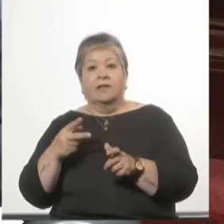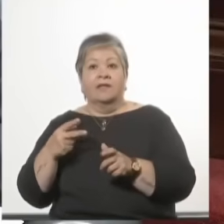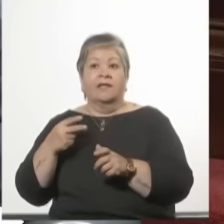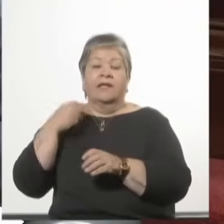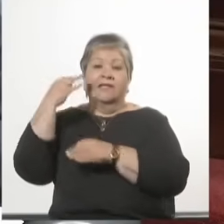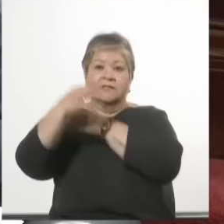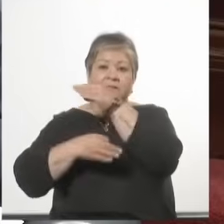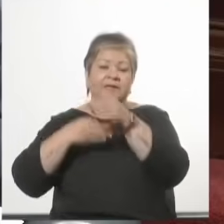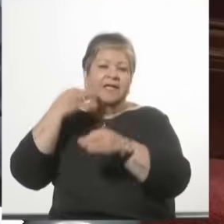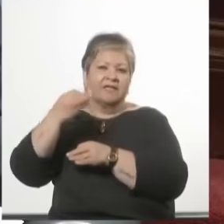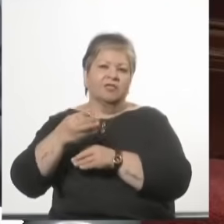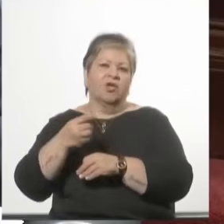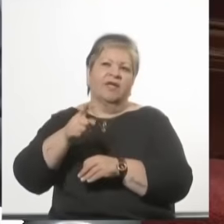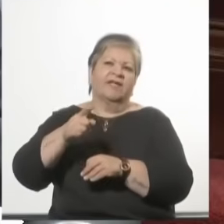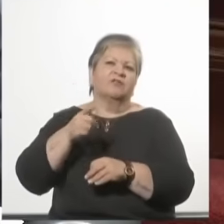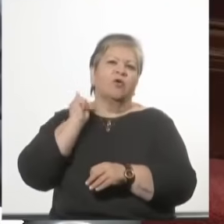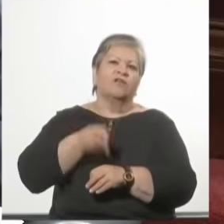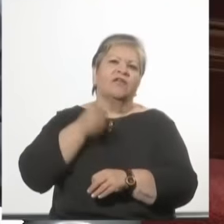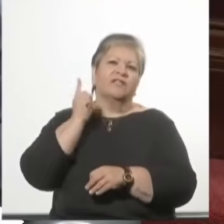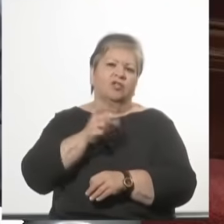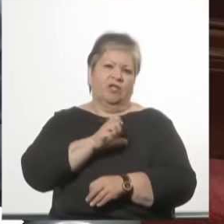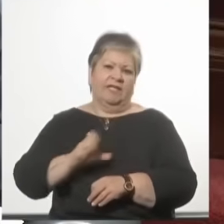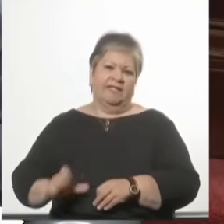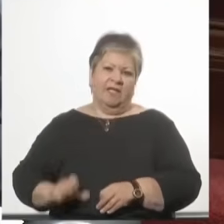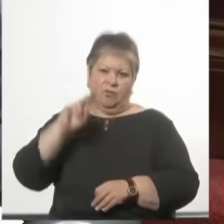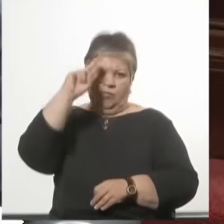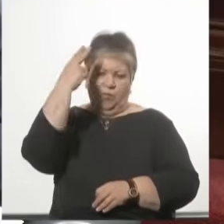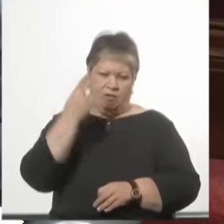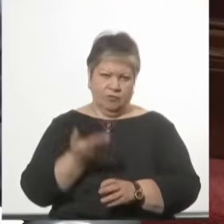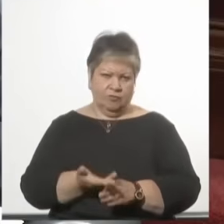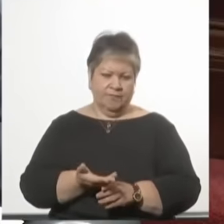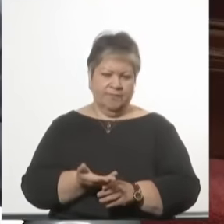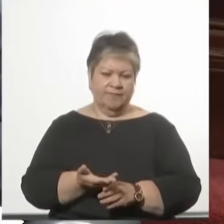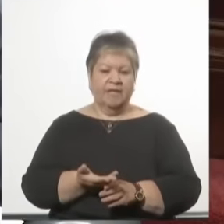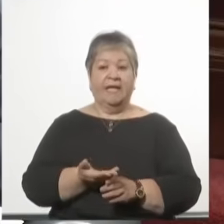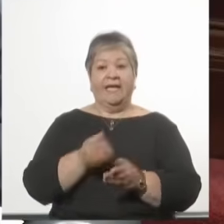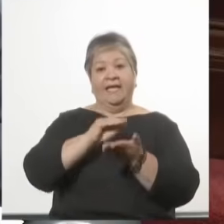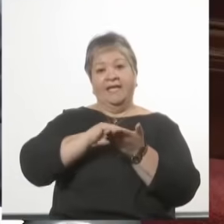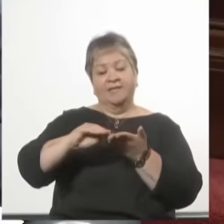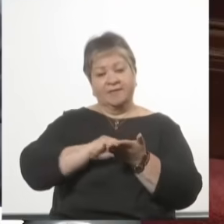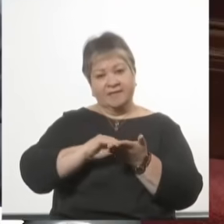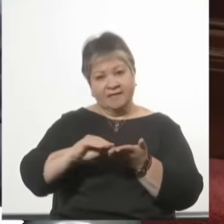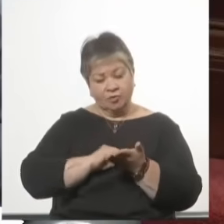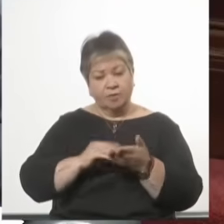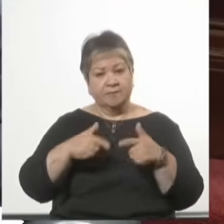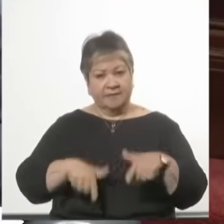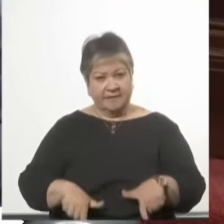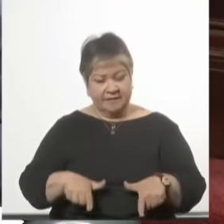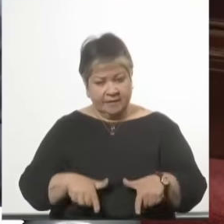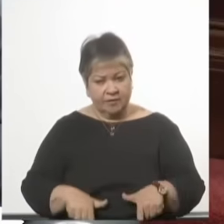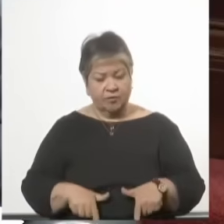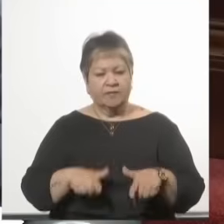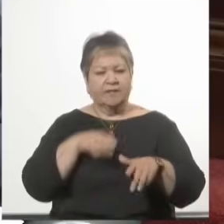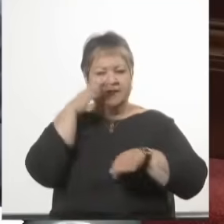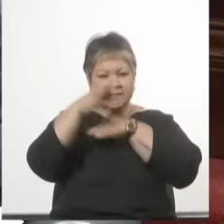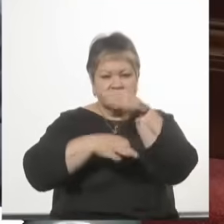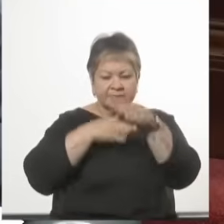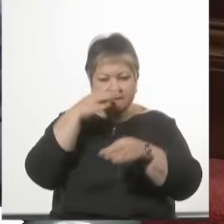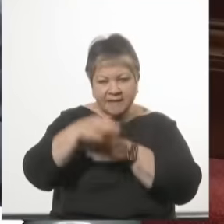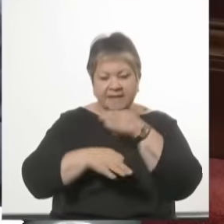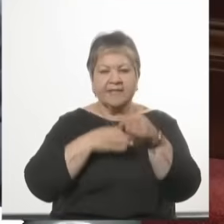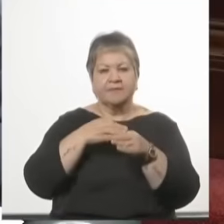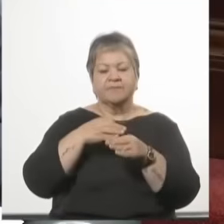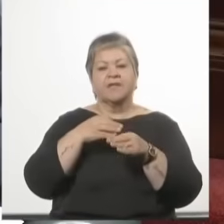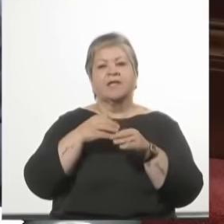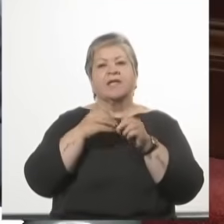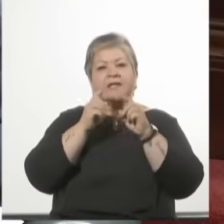categoría de simple obligación menor y accesoria. Entendemos que la Administración, conforme a las fundadas razones jurídicas esgrimidas y al amparo de las normas